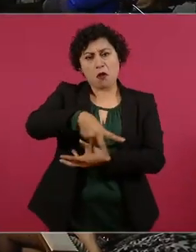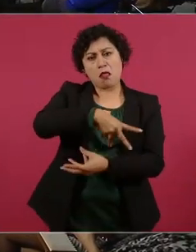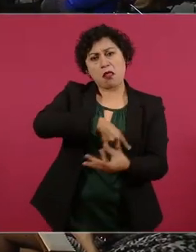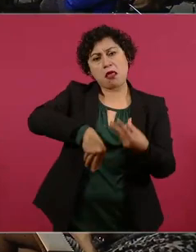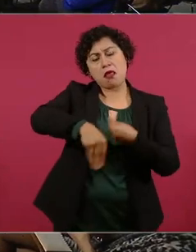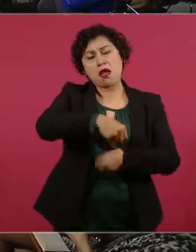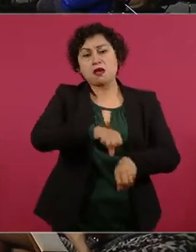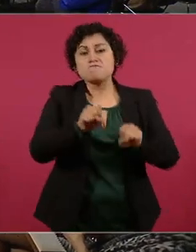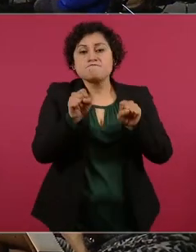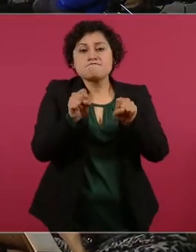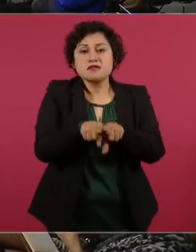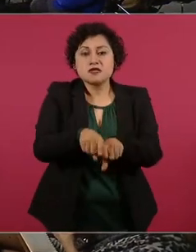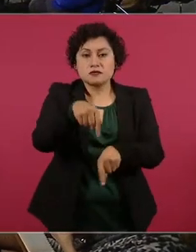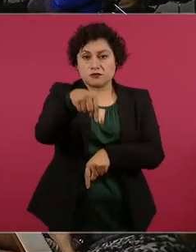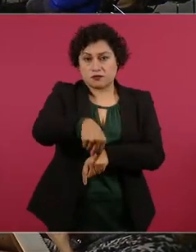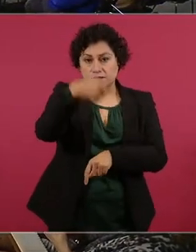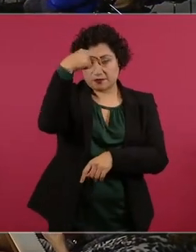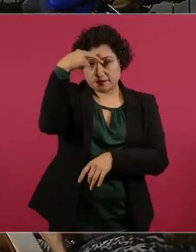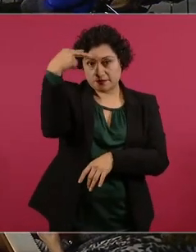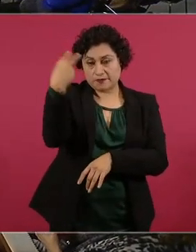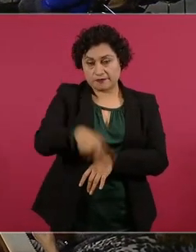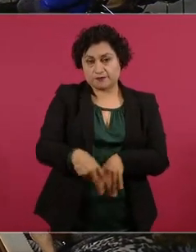buena para el país,